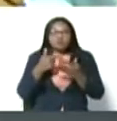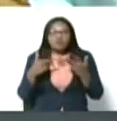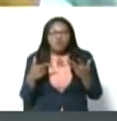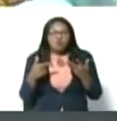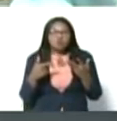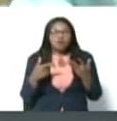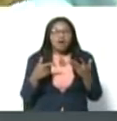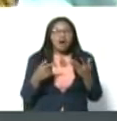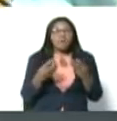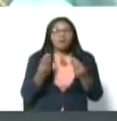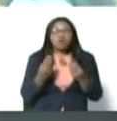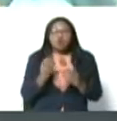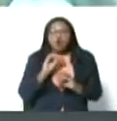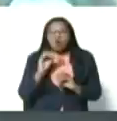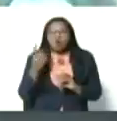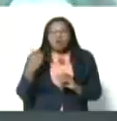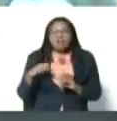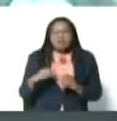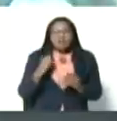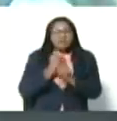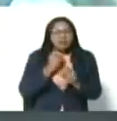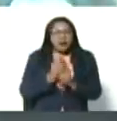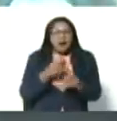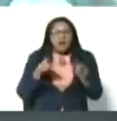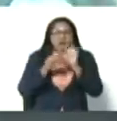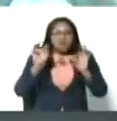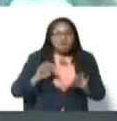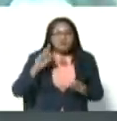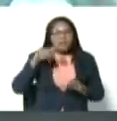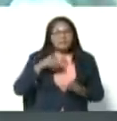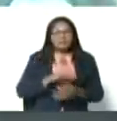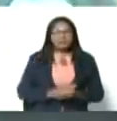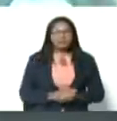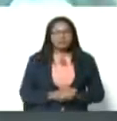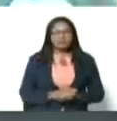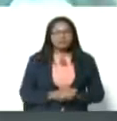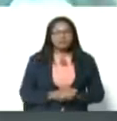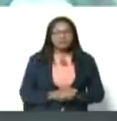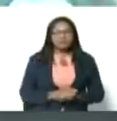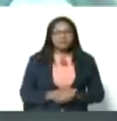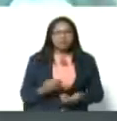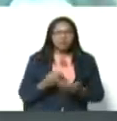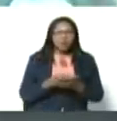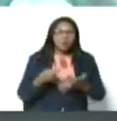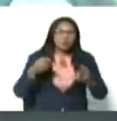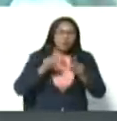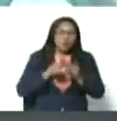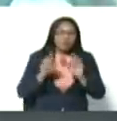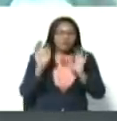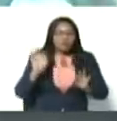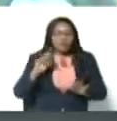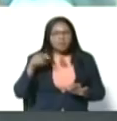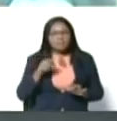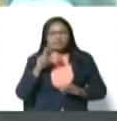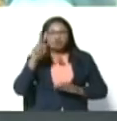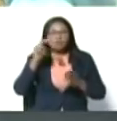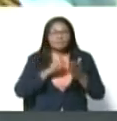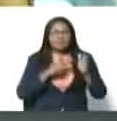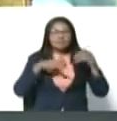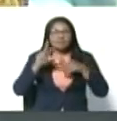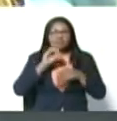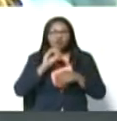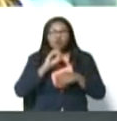poco o con lo que tenemos. En comparación a los ingresos petroleros que había en el